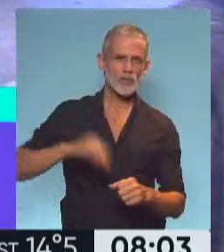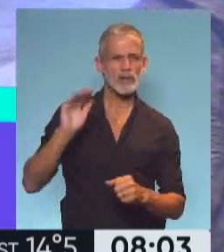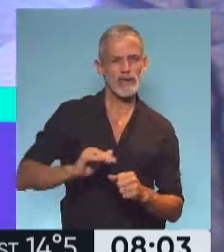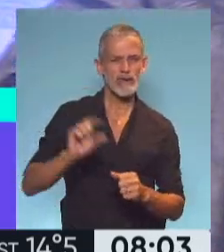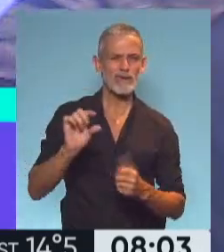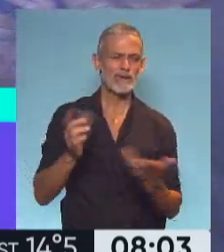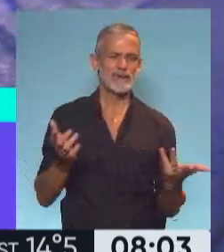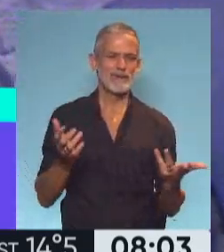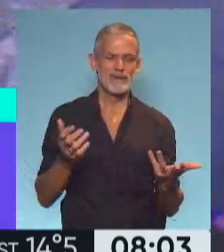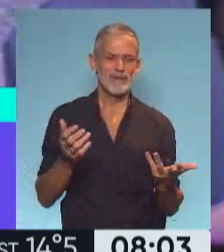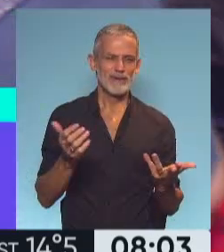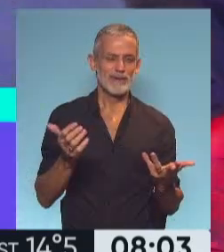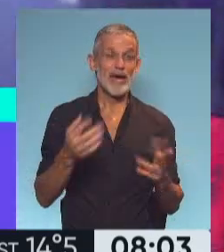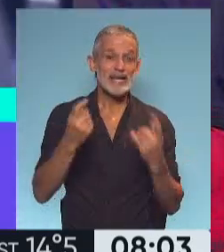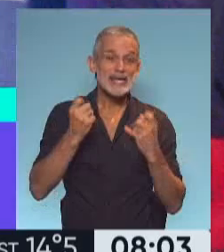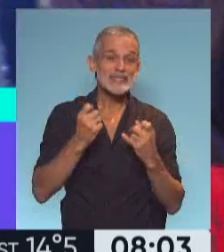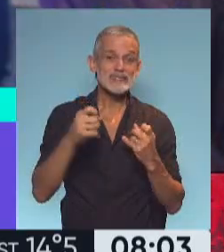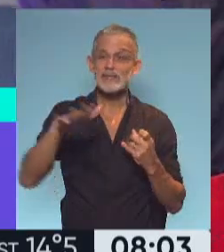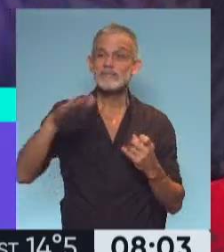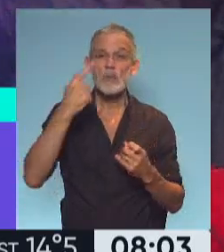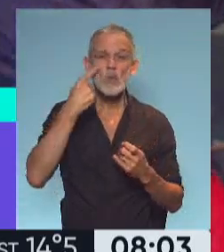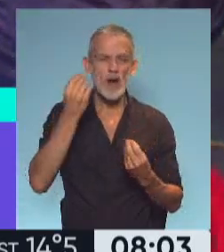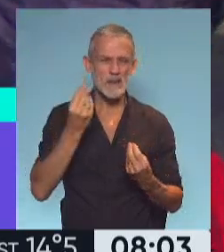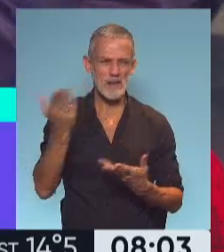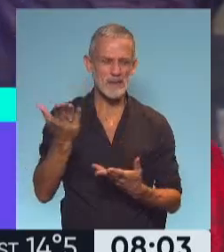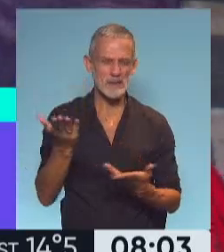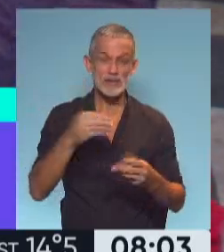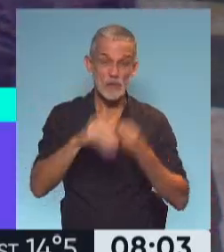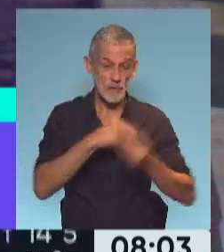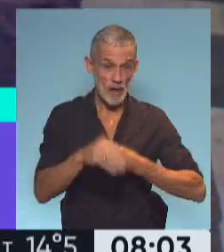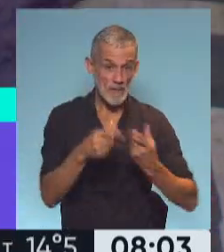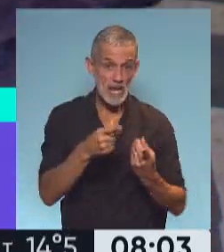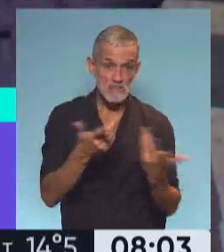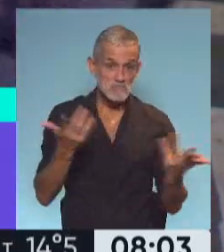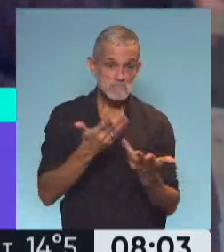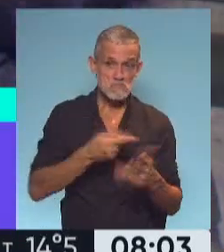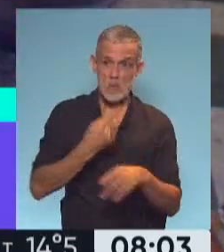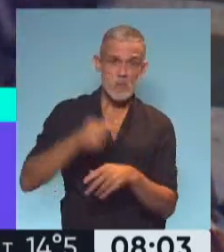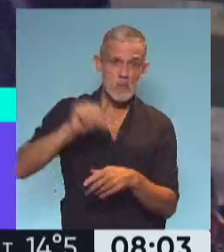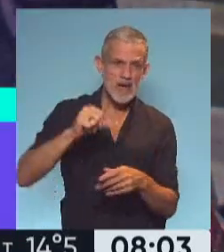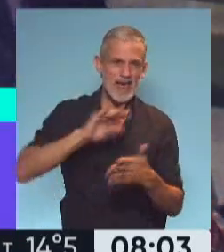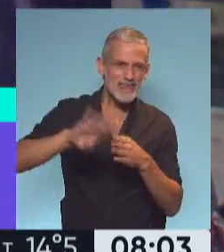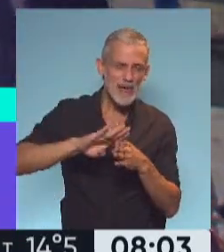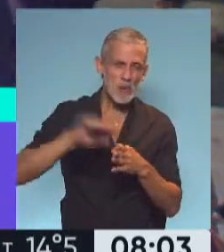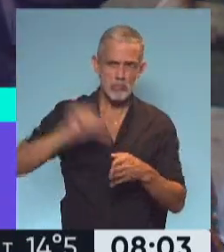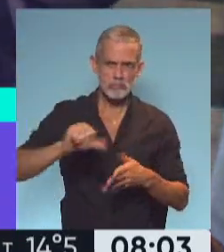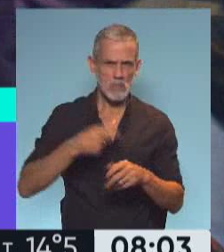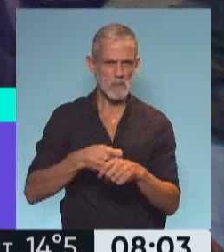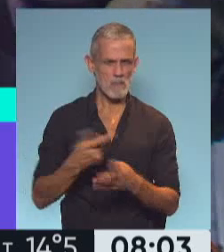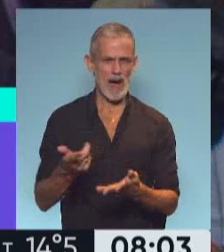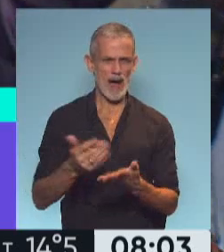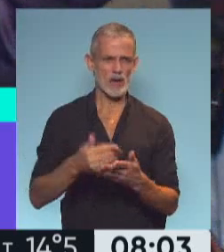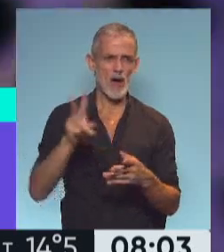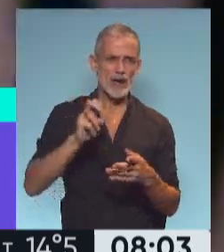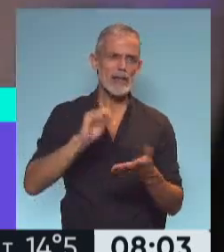menores y que necesitan un lugar donde vivir. Y que esas familias no van a poder pagar las deudas ni van a poder pagar un